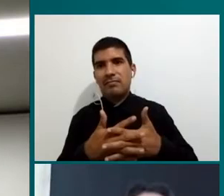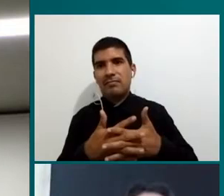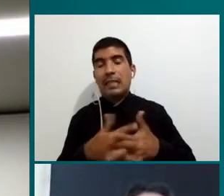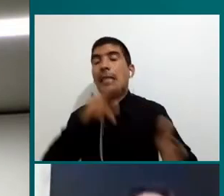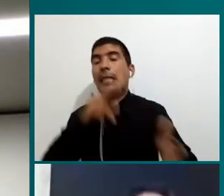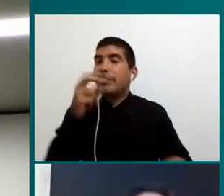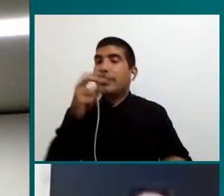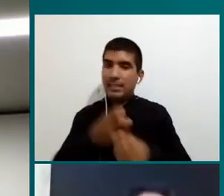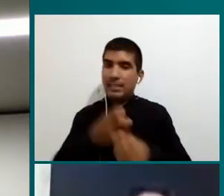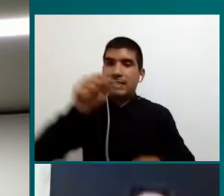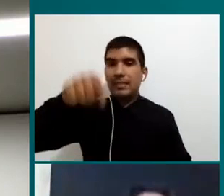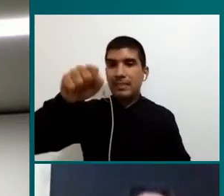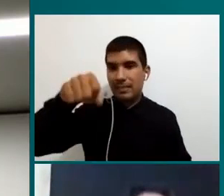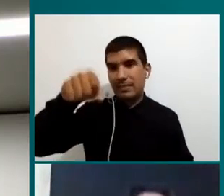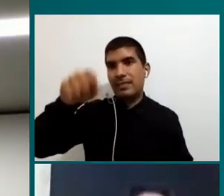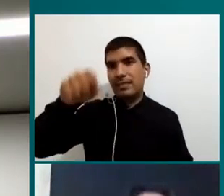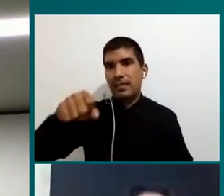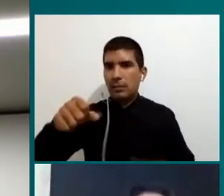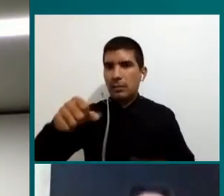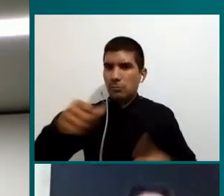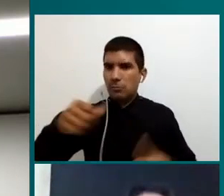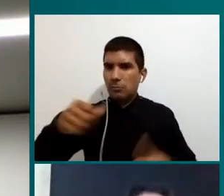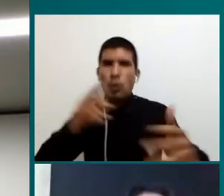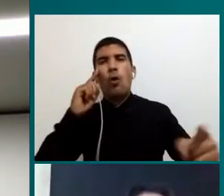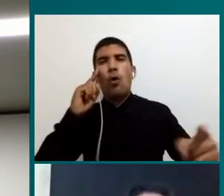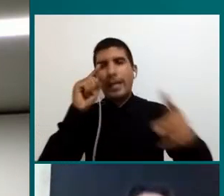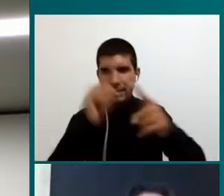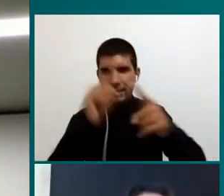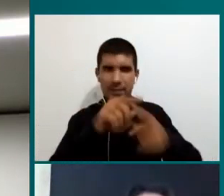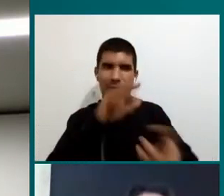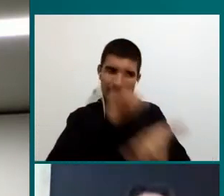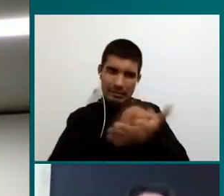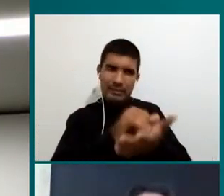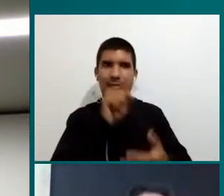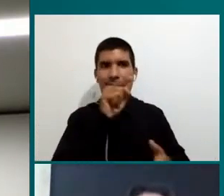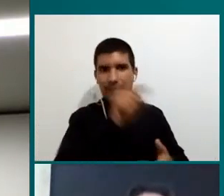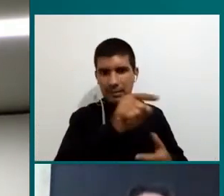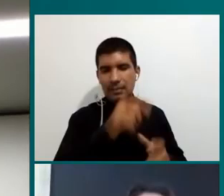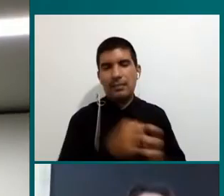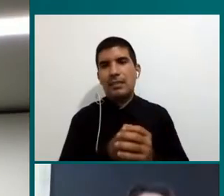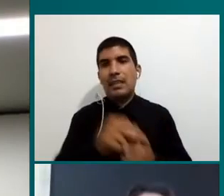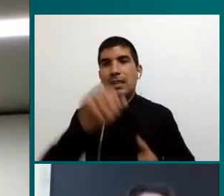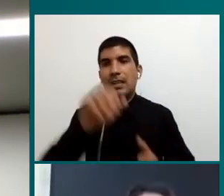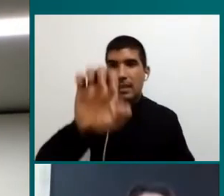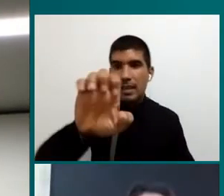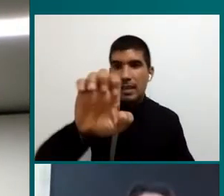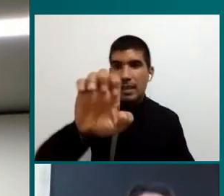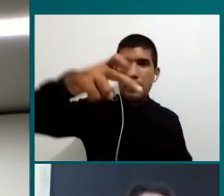Es un reto y hacia allá vamos. Y créanme que desde EPM estamos trabajando en cerrar esa brecha.